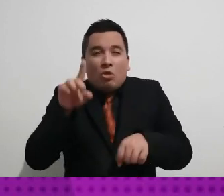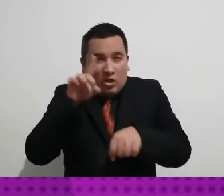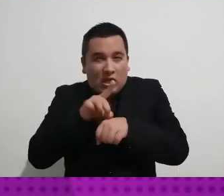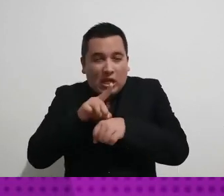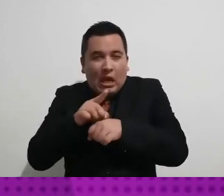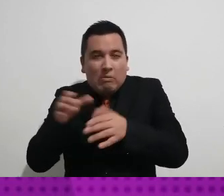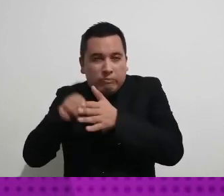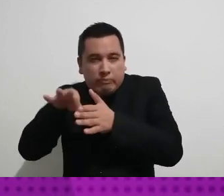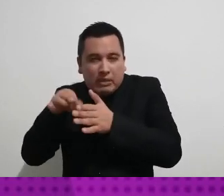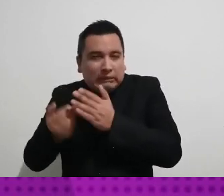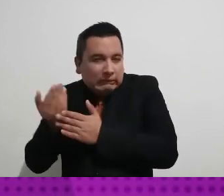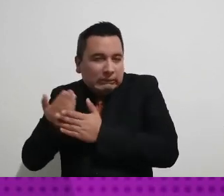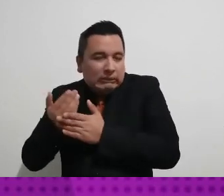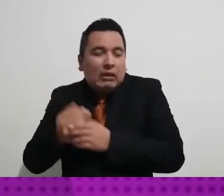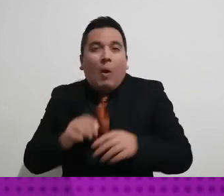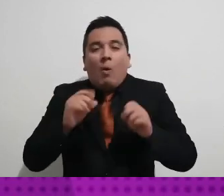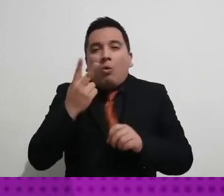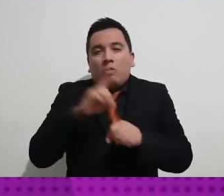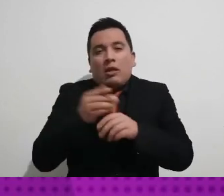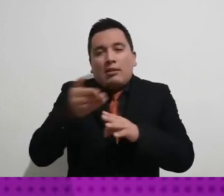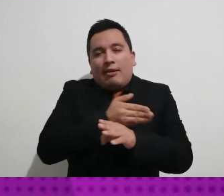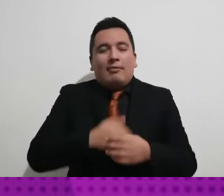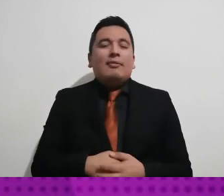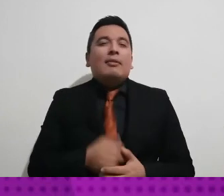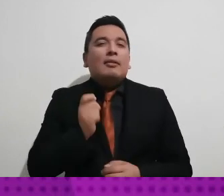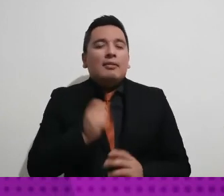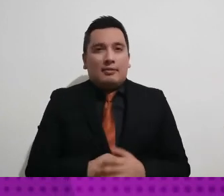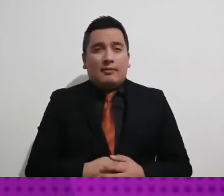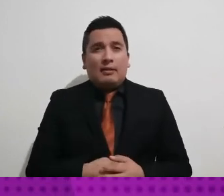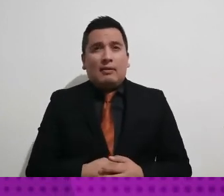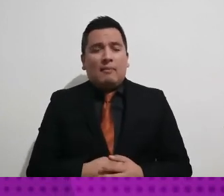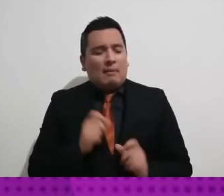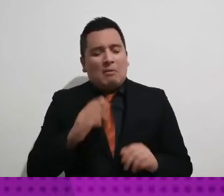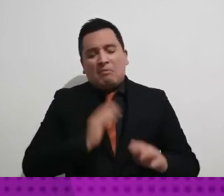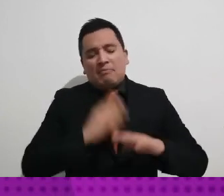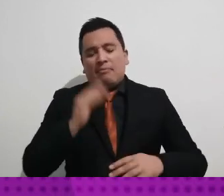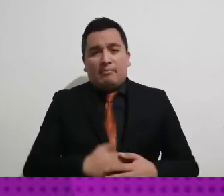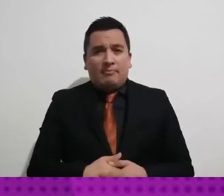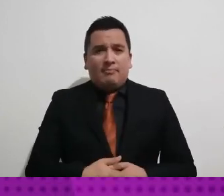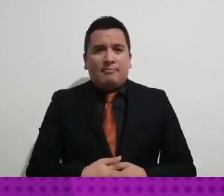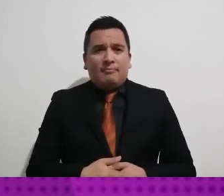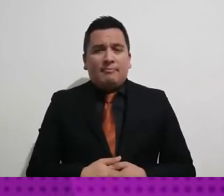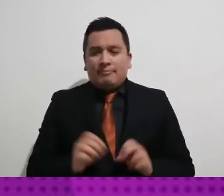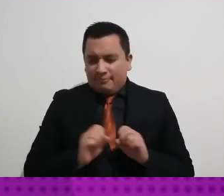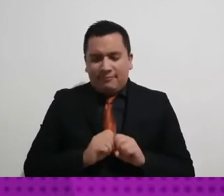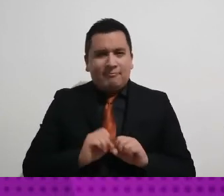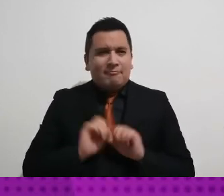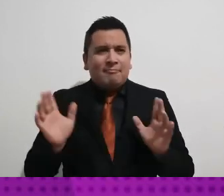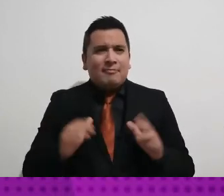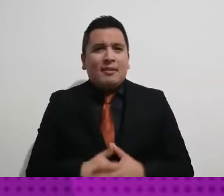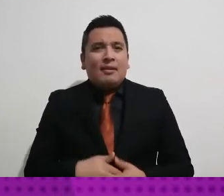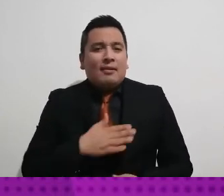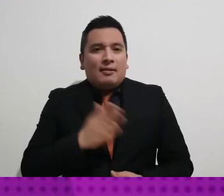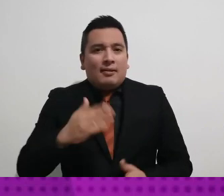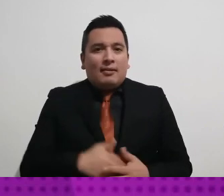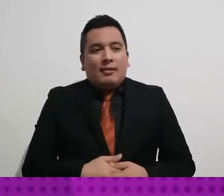la elección y 2 días antes. Así es que esto quiere decir que, bueno, fue un programa también muy exitoso. Claro que